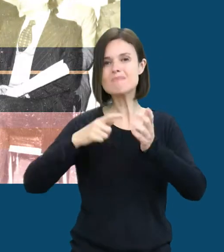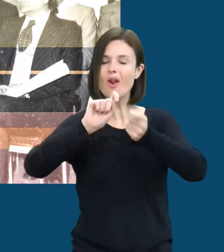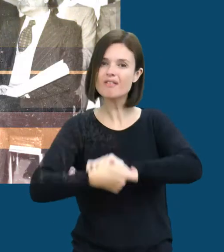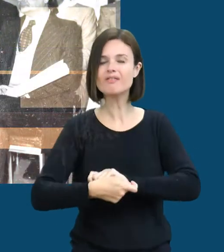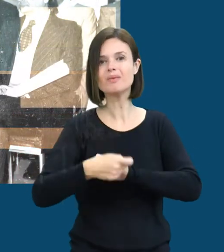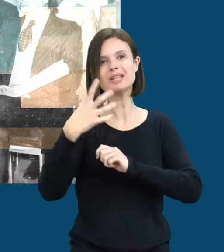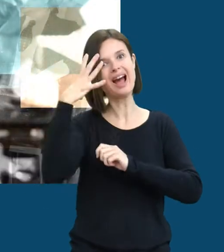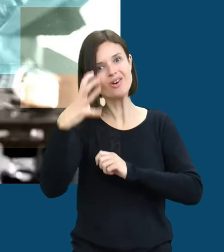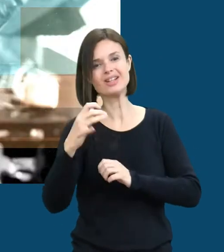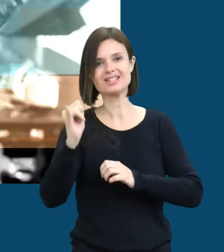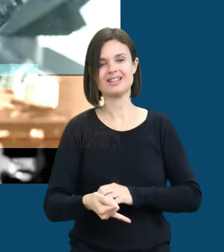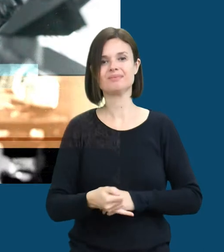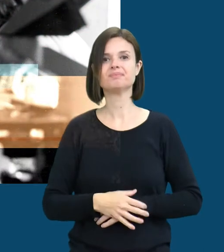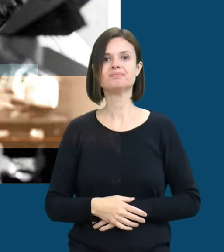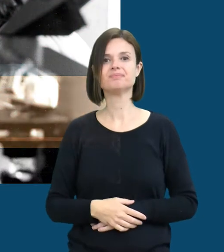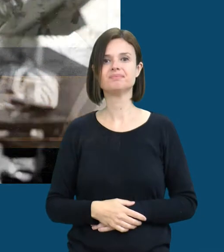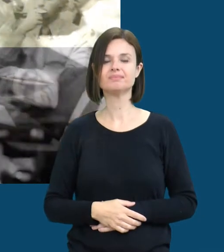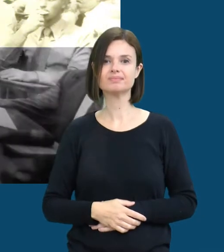mucho.